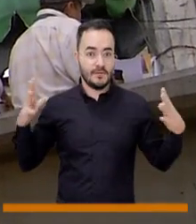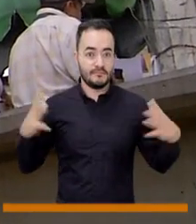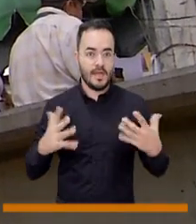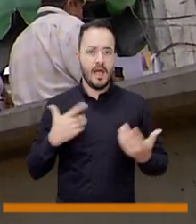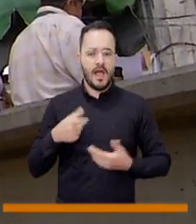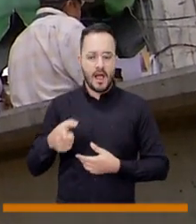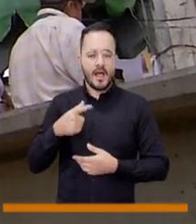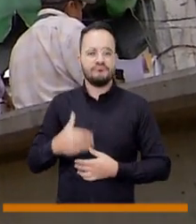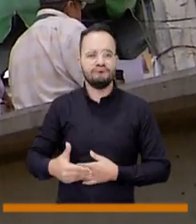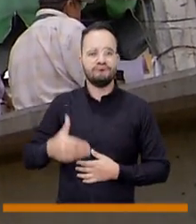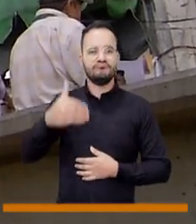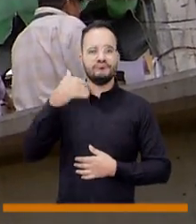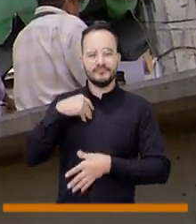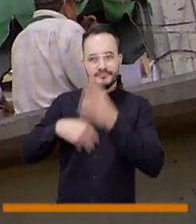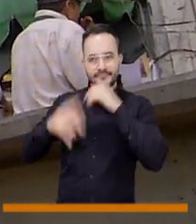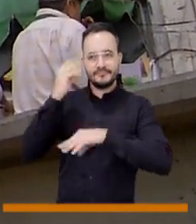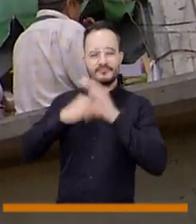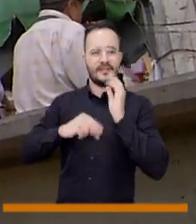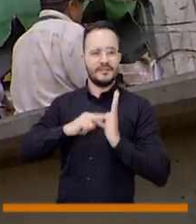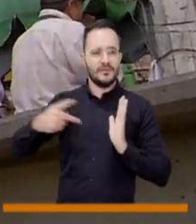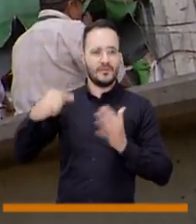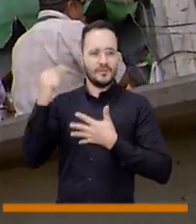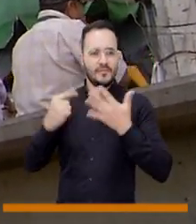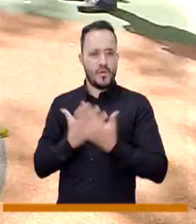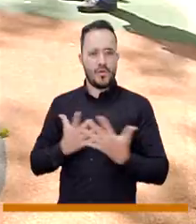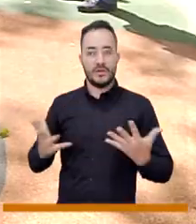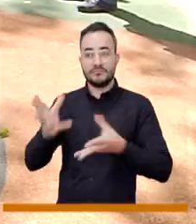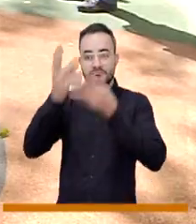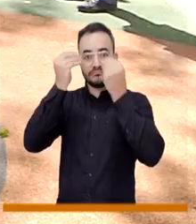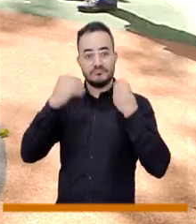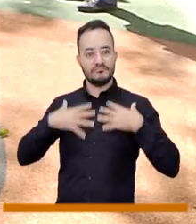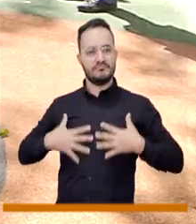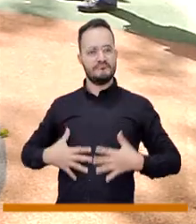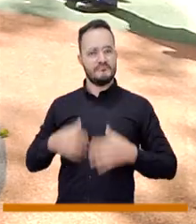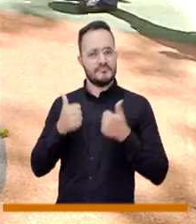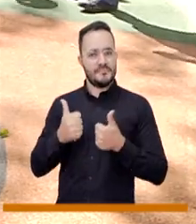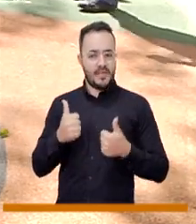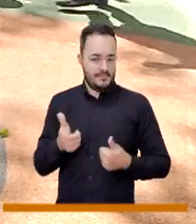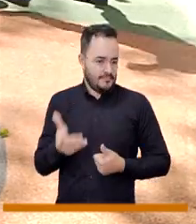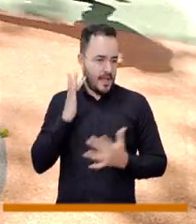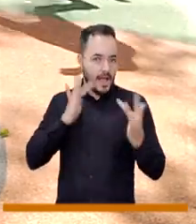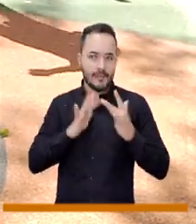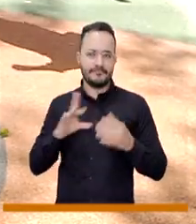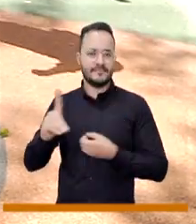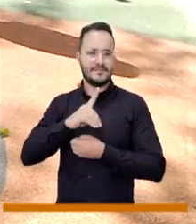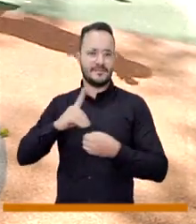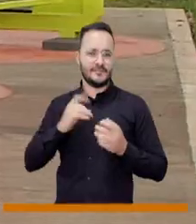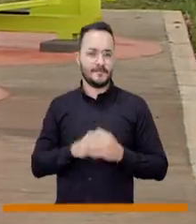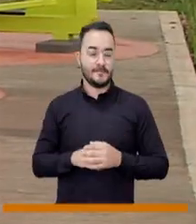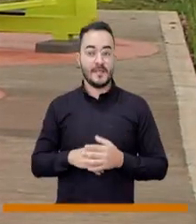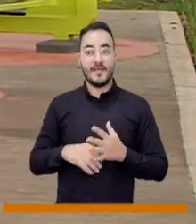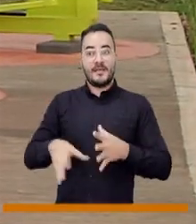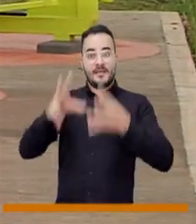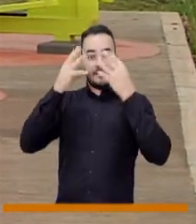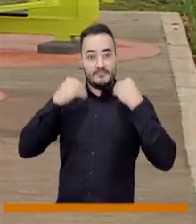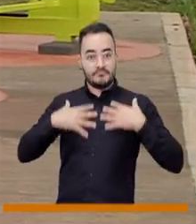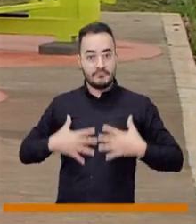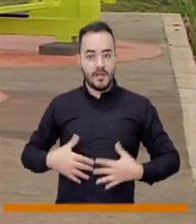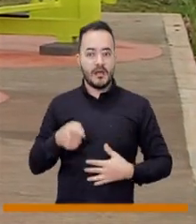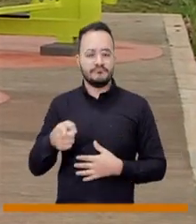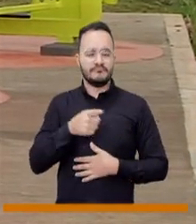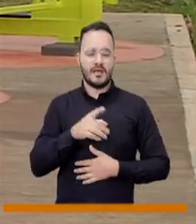e innovación, pues crezcan en un ambiente de la tecnología e incluso eso nos va a poder permitir